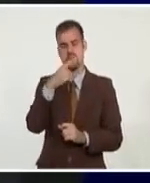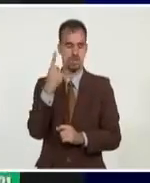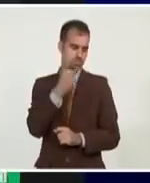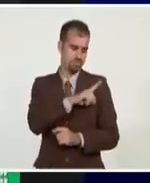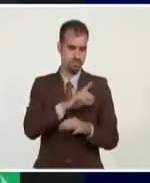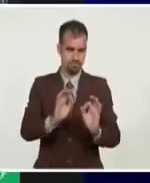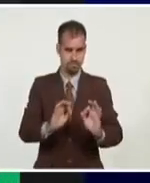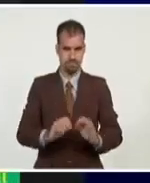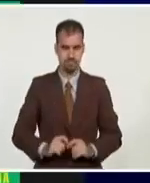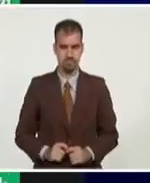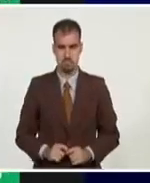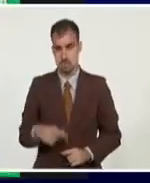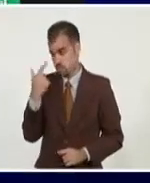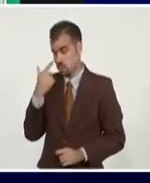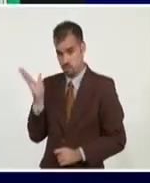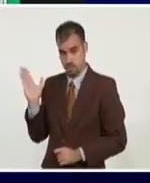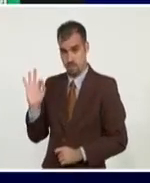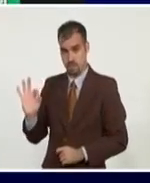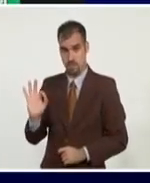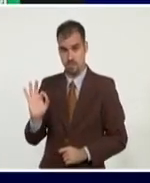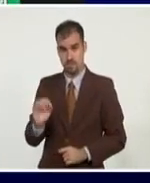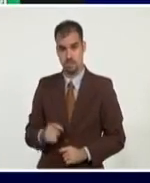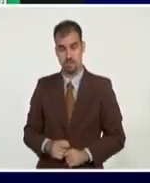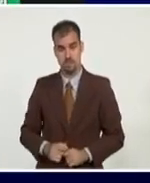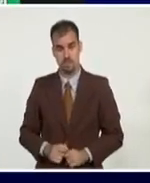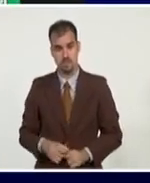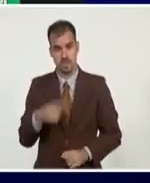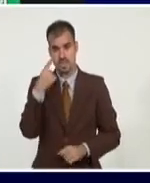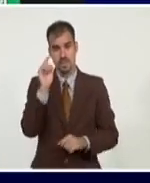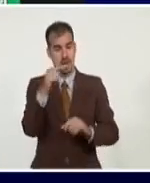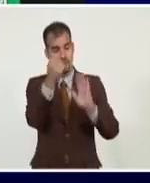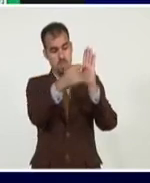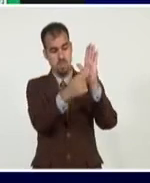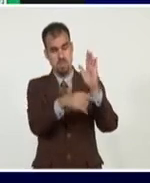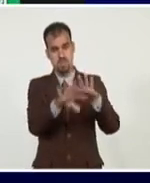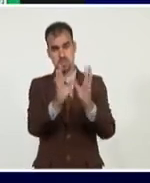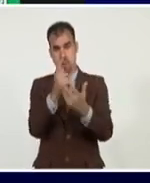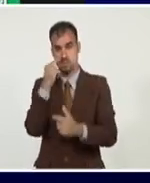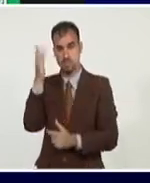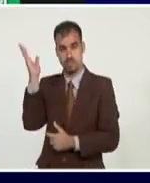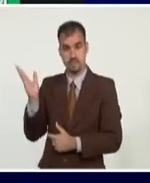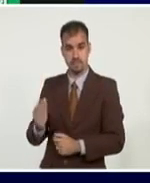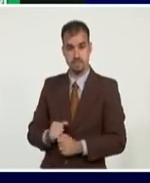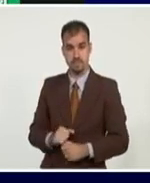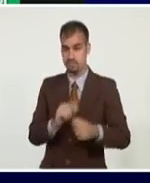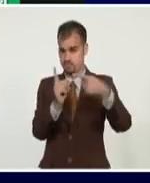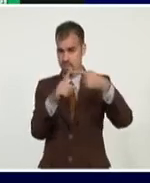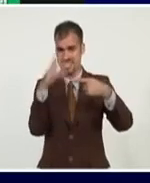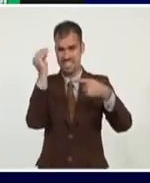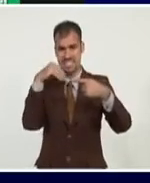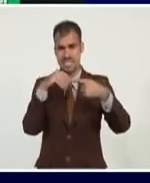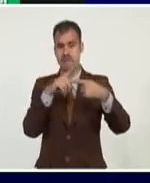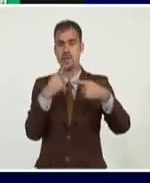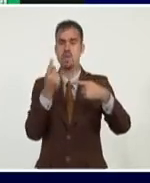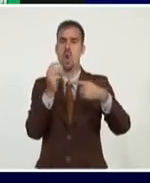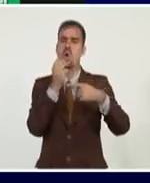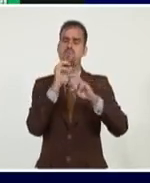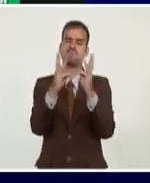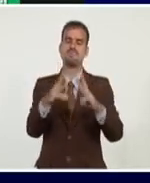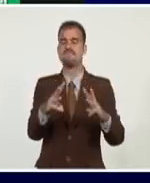de abril, ahí nos encontramos, la exposición de motivos, y aquí las tienen. Número uno, levantamiento del estado de sitio. Número